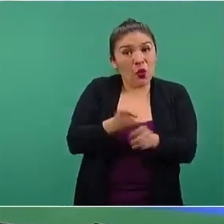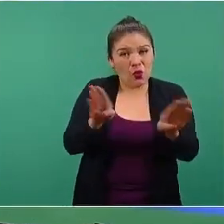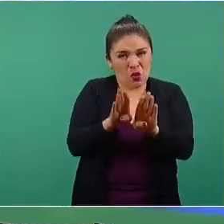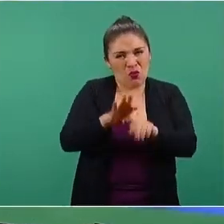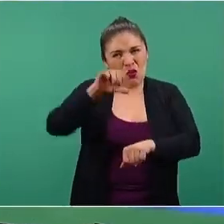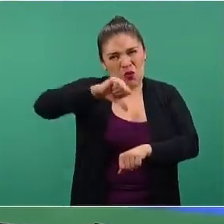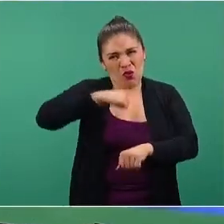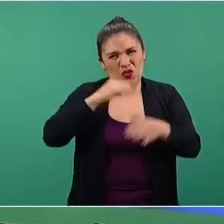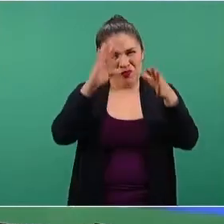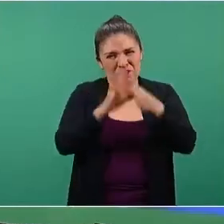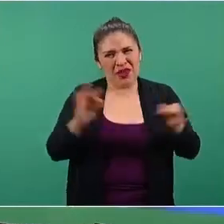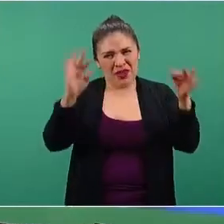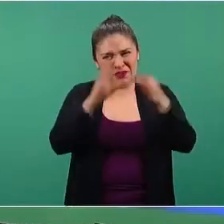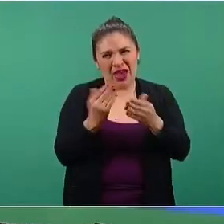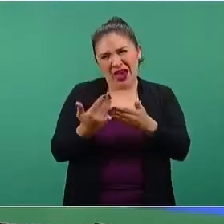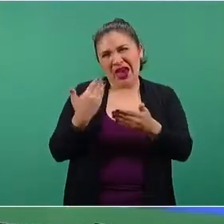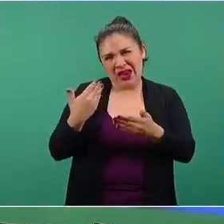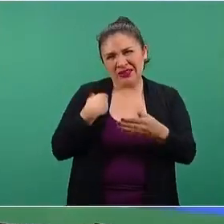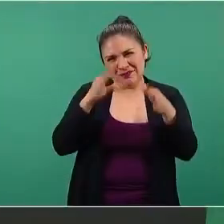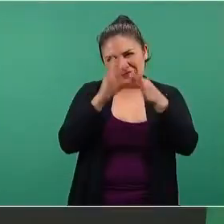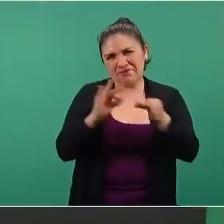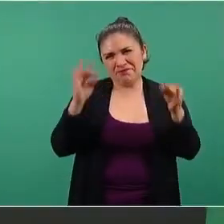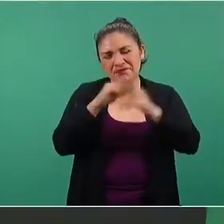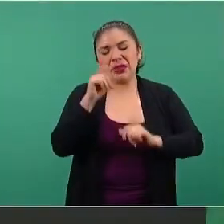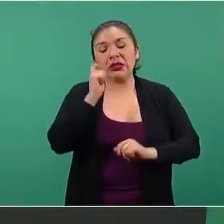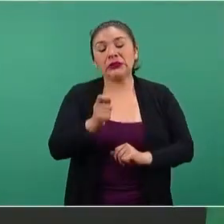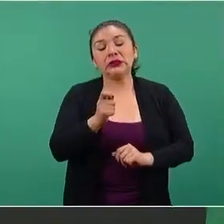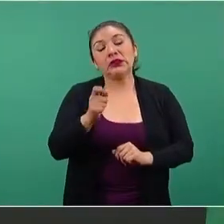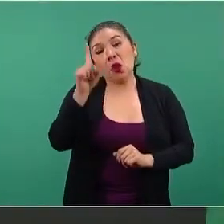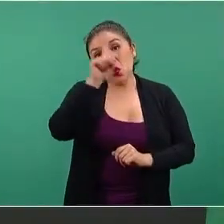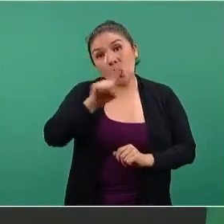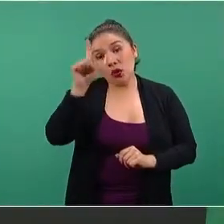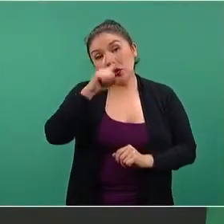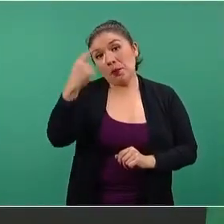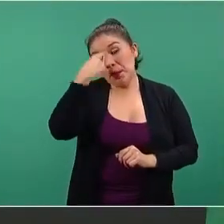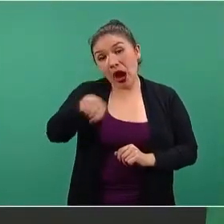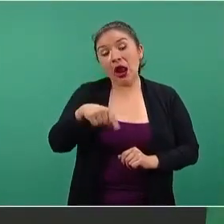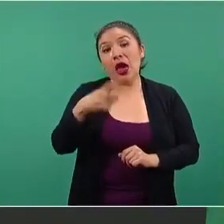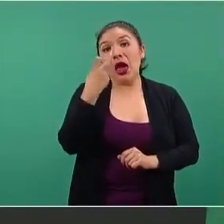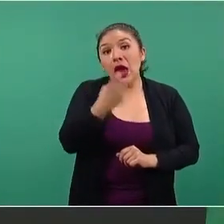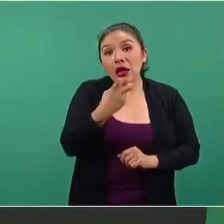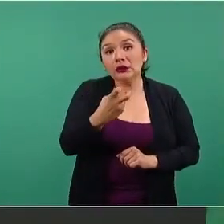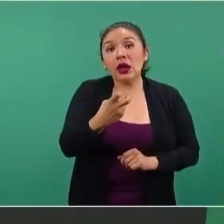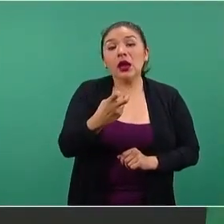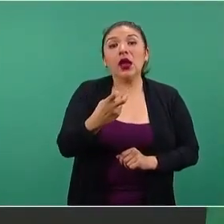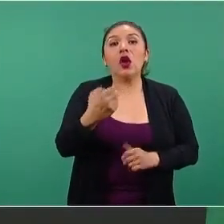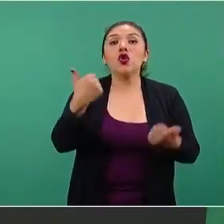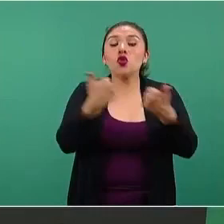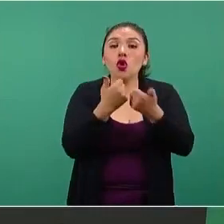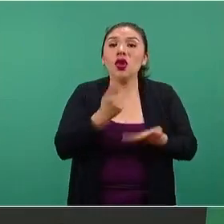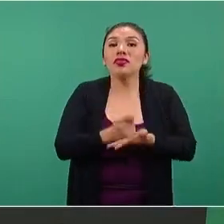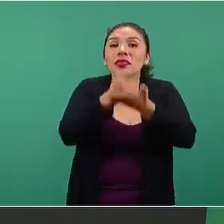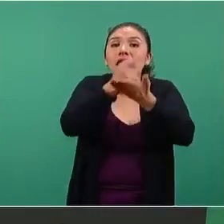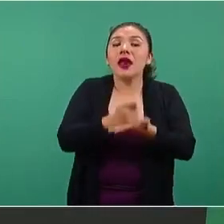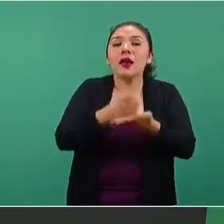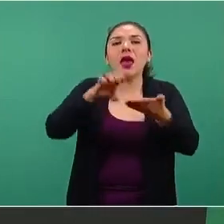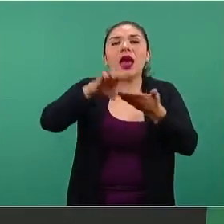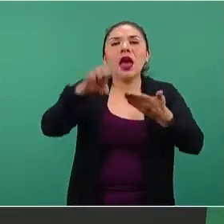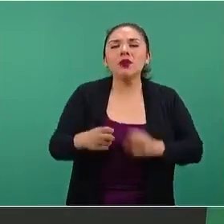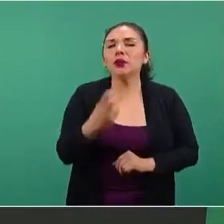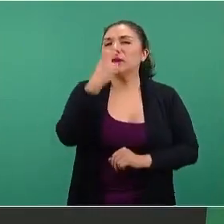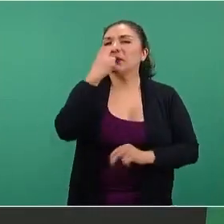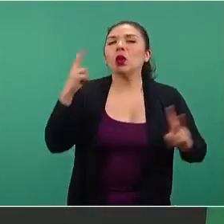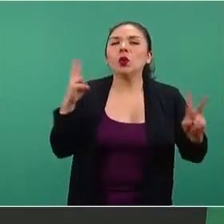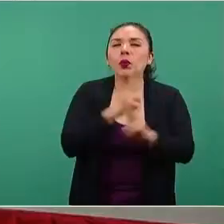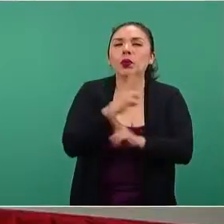lo hemos comentado, que recibir la terapia, por ejemplo, de oxígeno